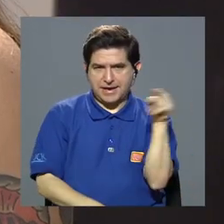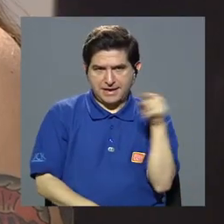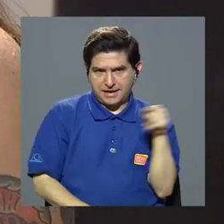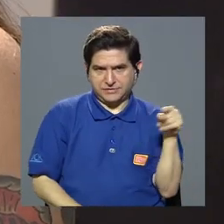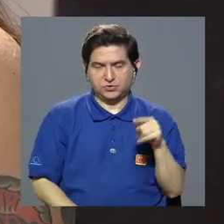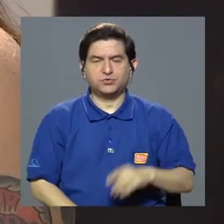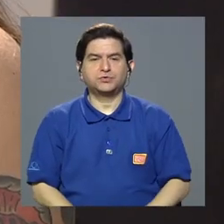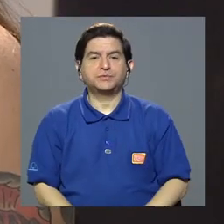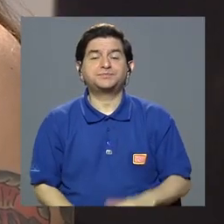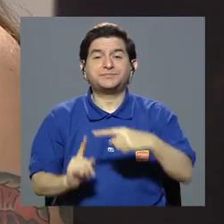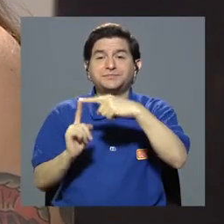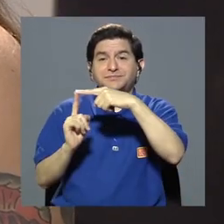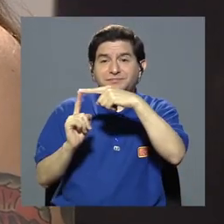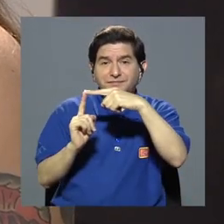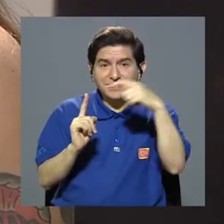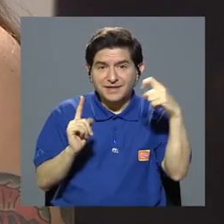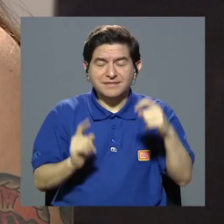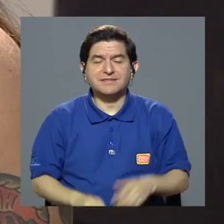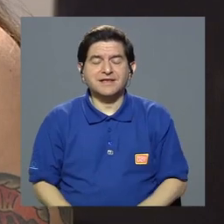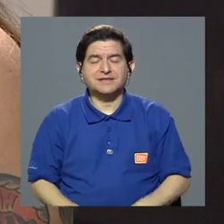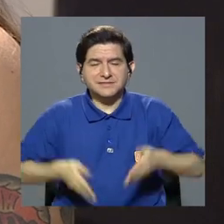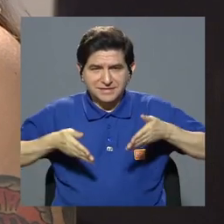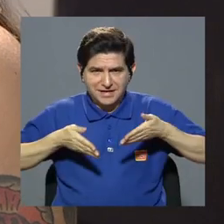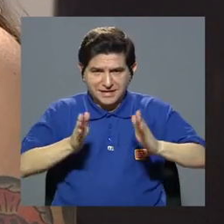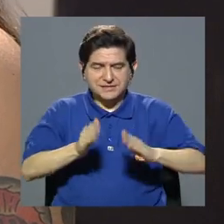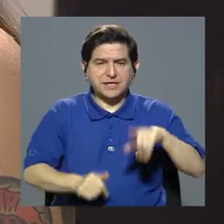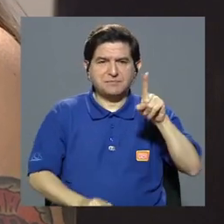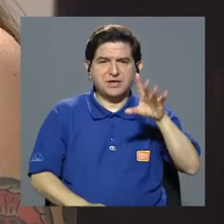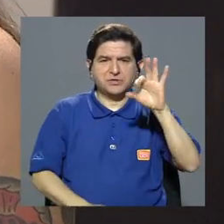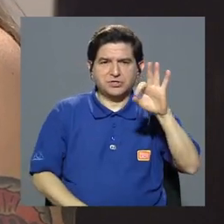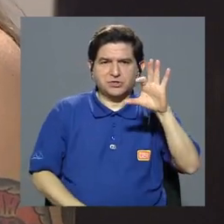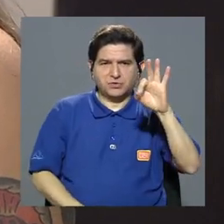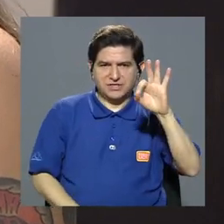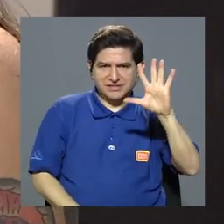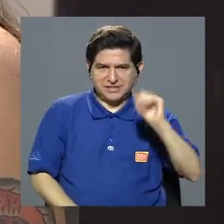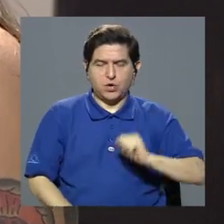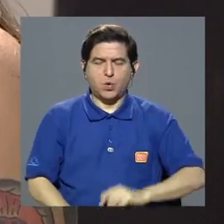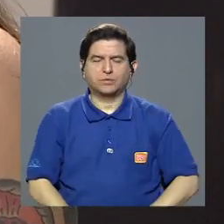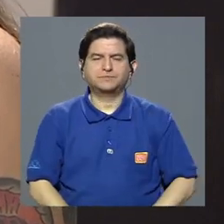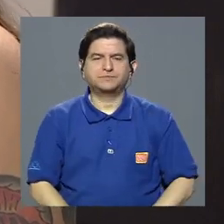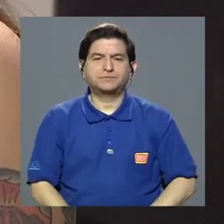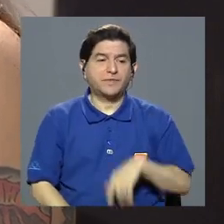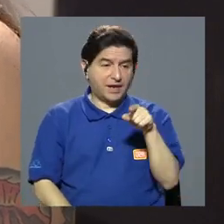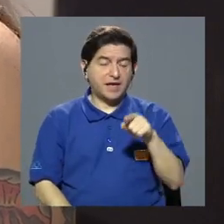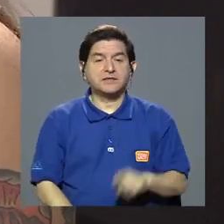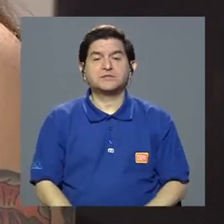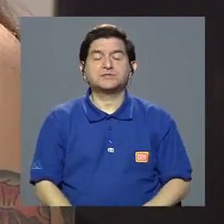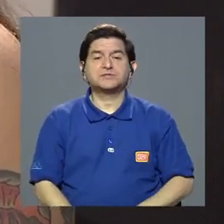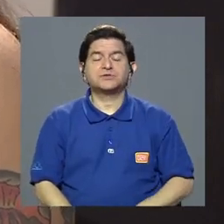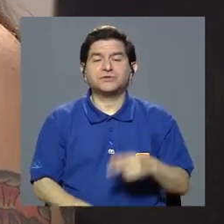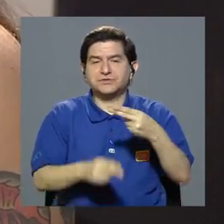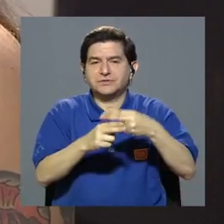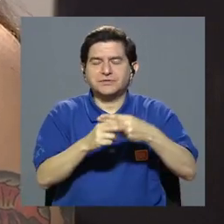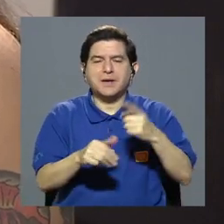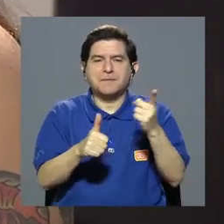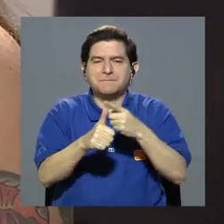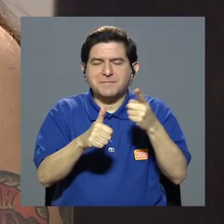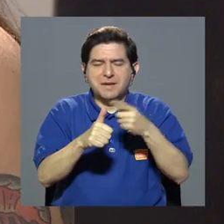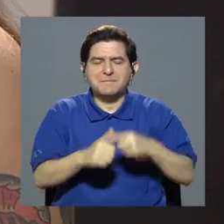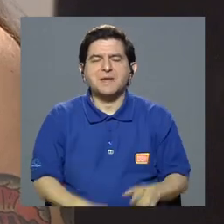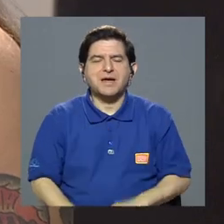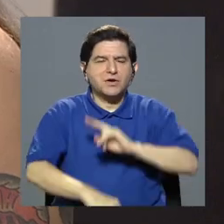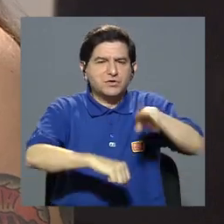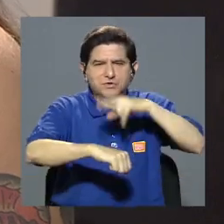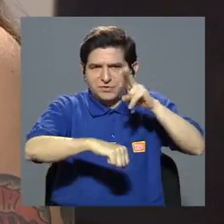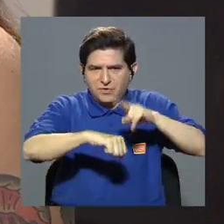z es a partir son nacidos a partir del año 95 de 1995 son un llamado de los primeros nativos